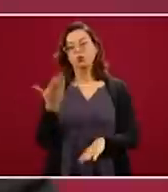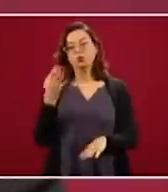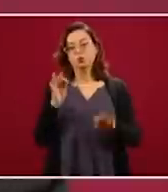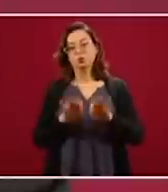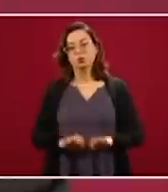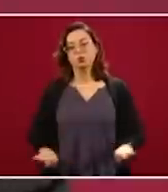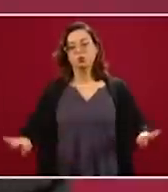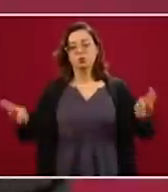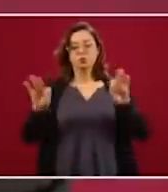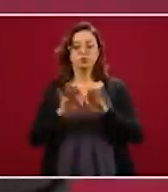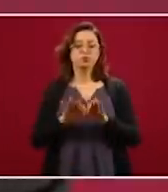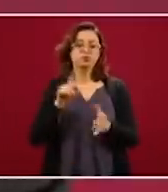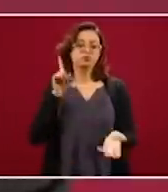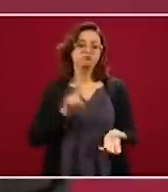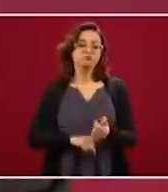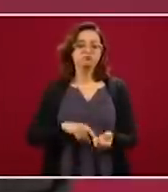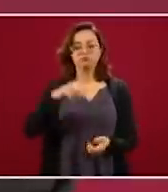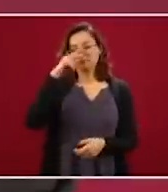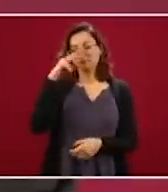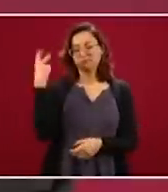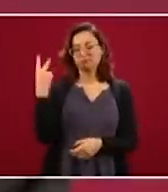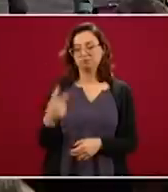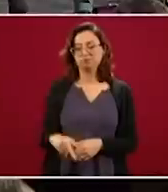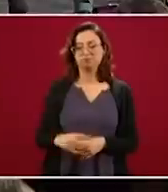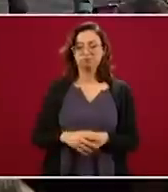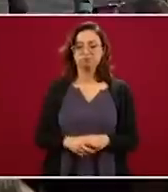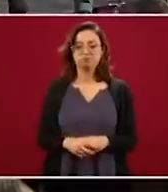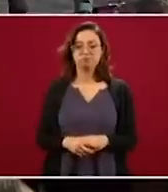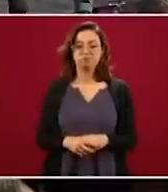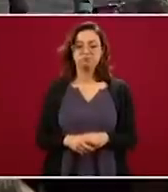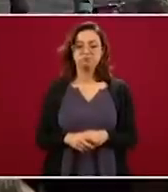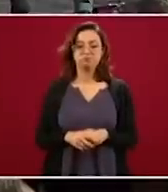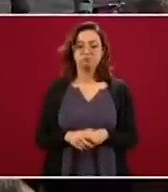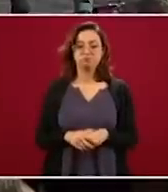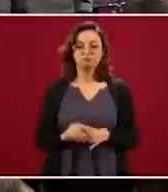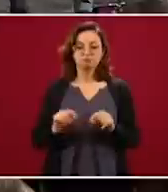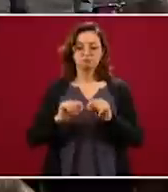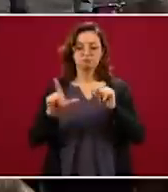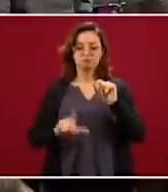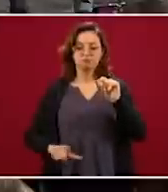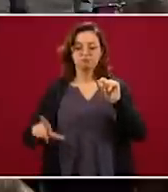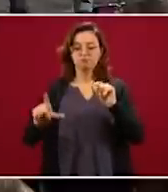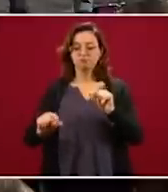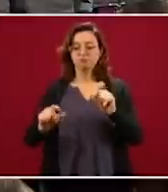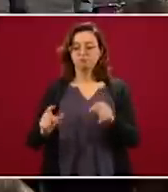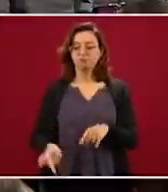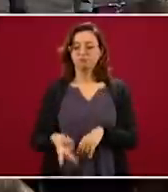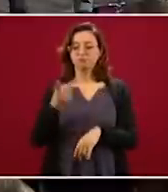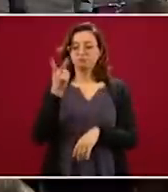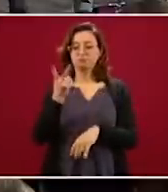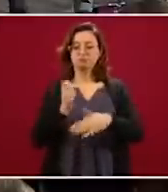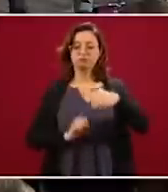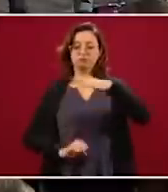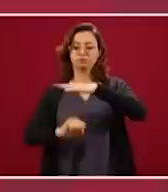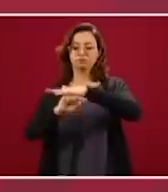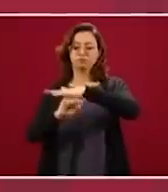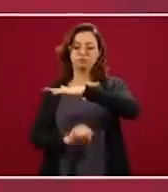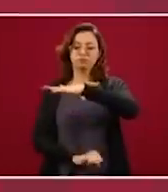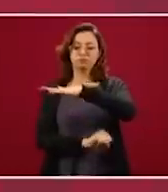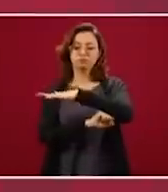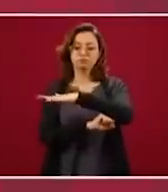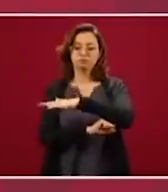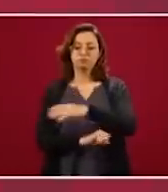importantes del Estado mexicano. Hay dos pilares que tiene el Estado mexicano,